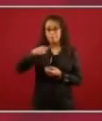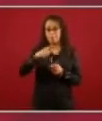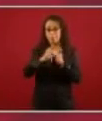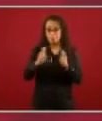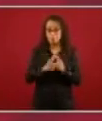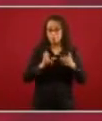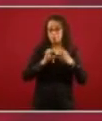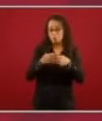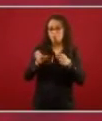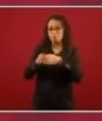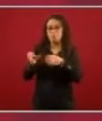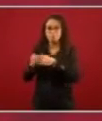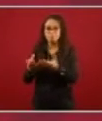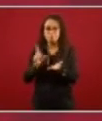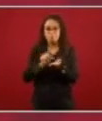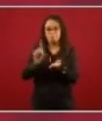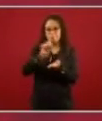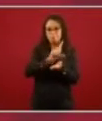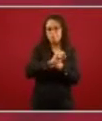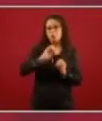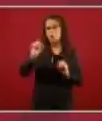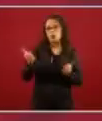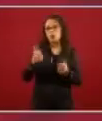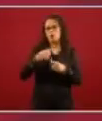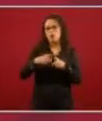Twitter y en otros medios,